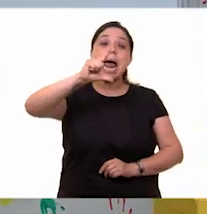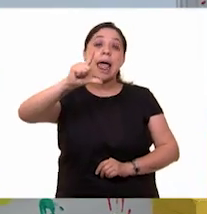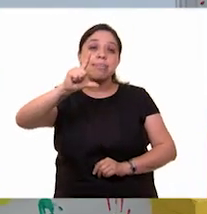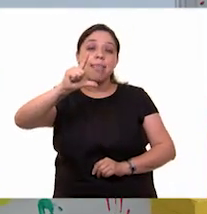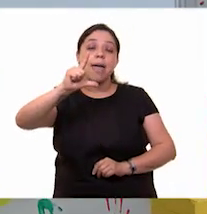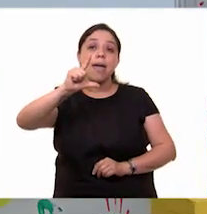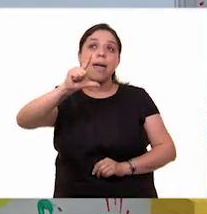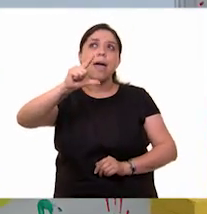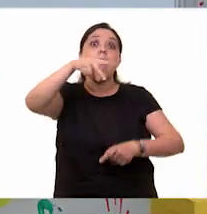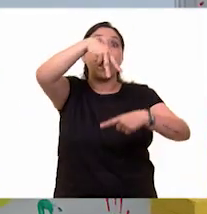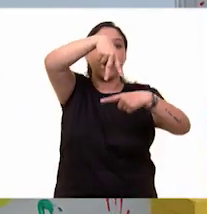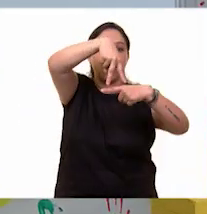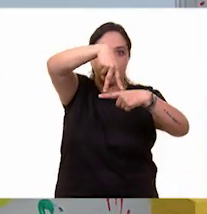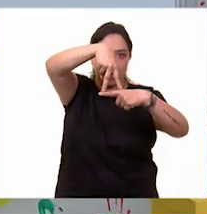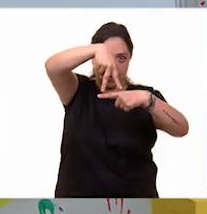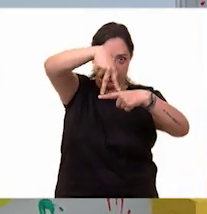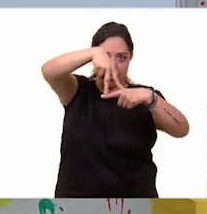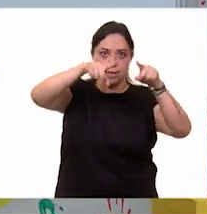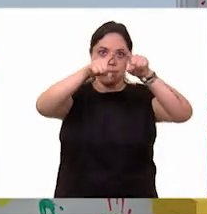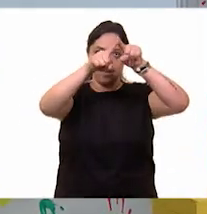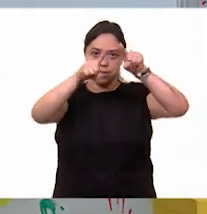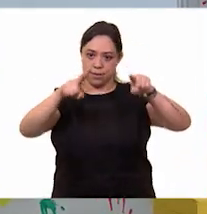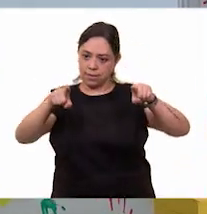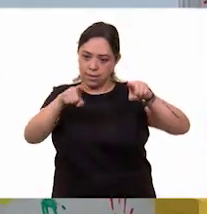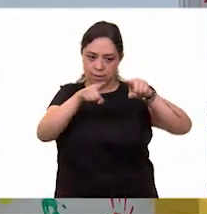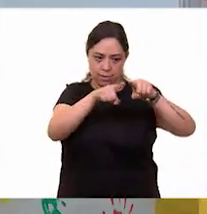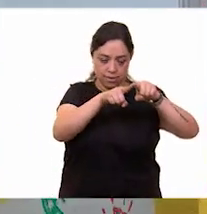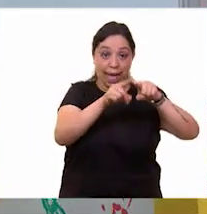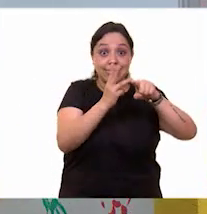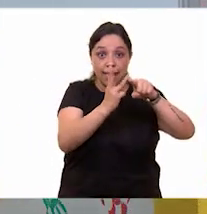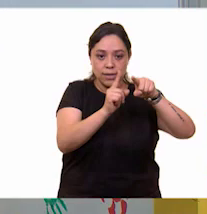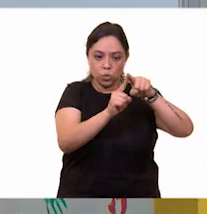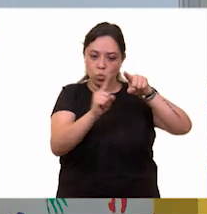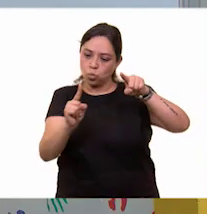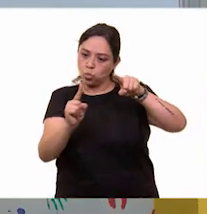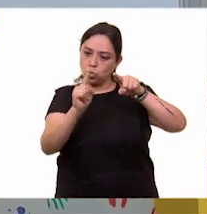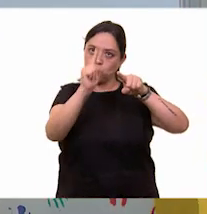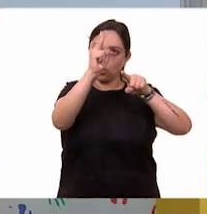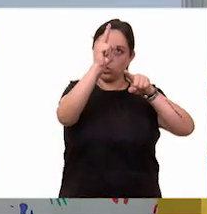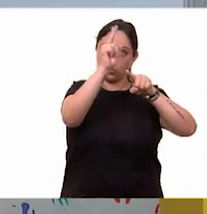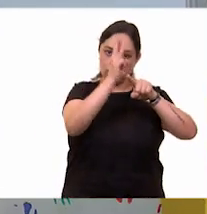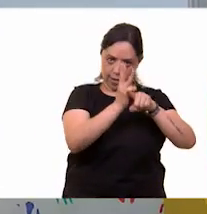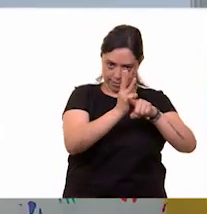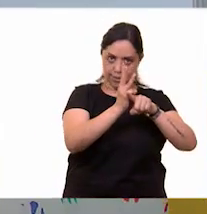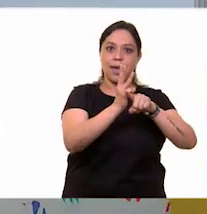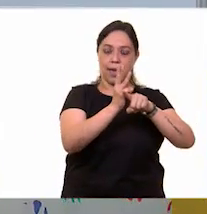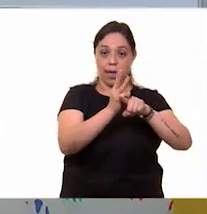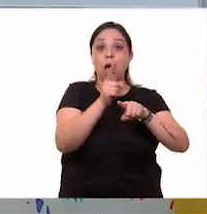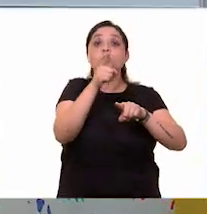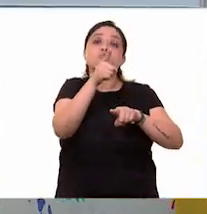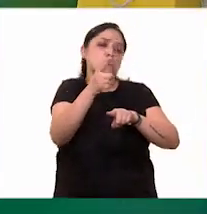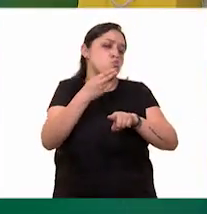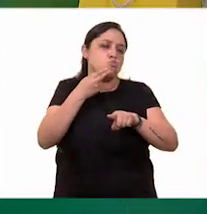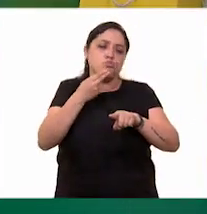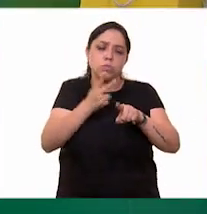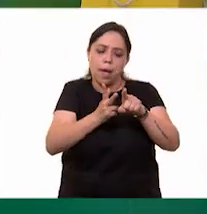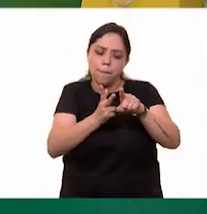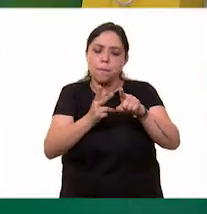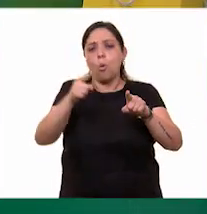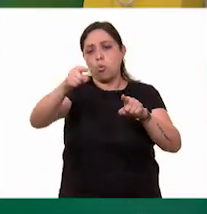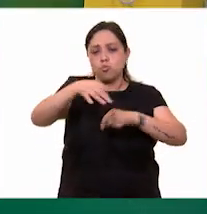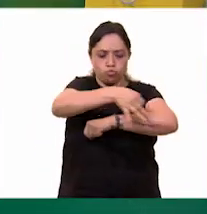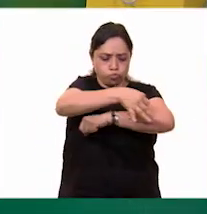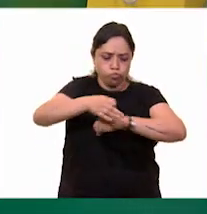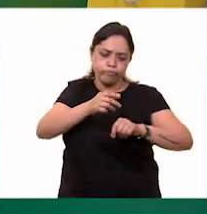lados, que en este caso ya nos dijeron que son triángulos. Triángulos. Entonces vayan recortando, vayan trazando,